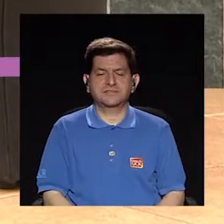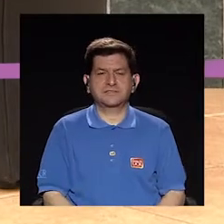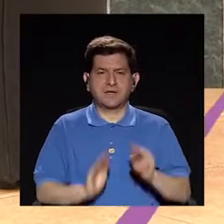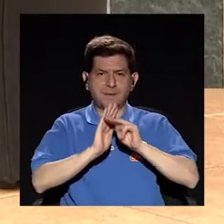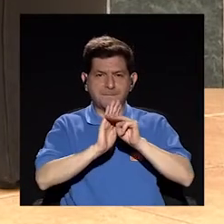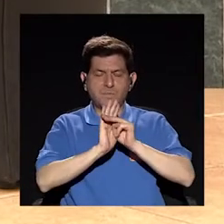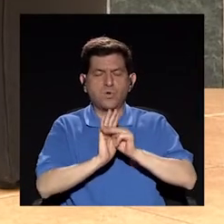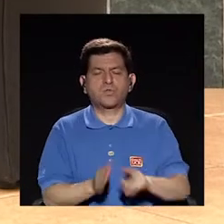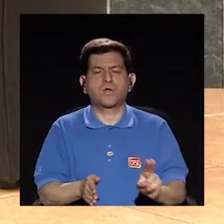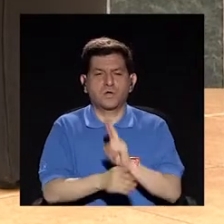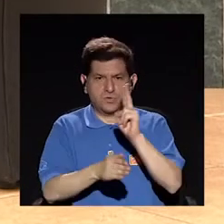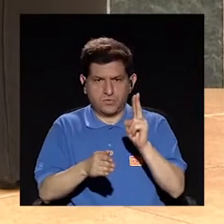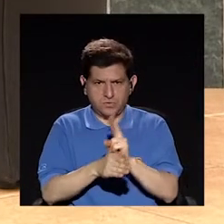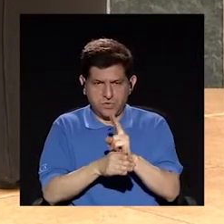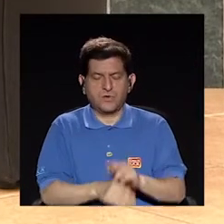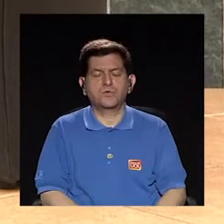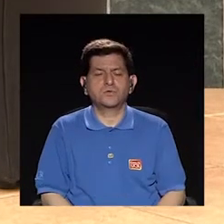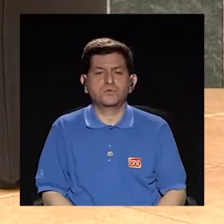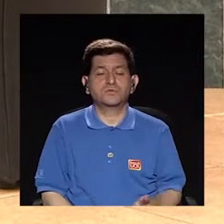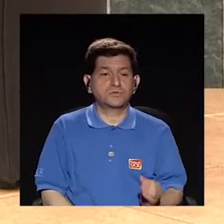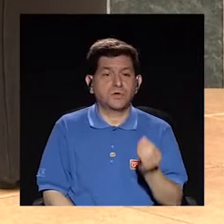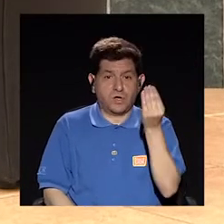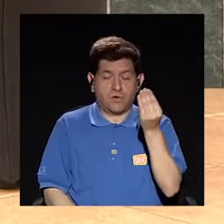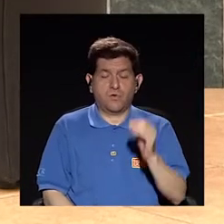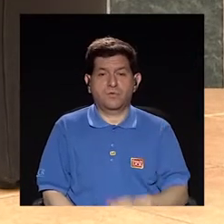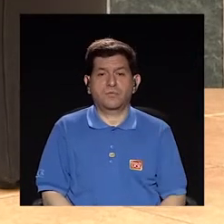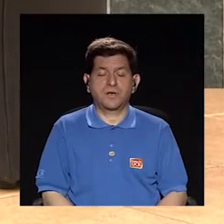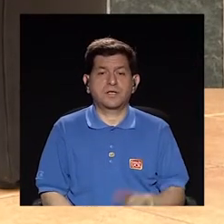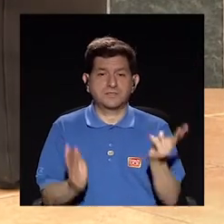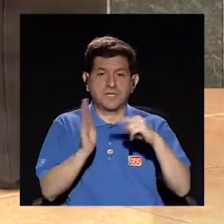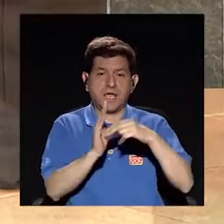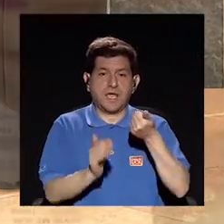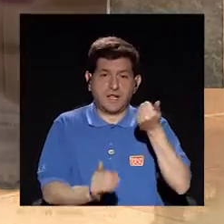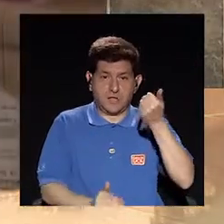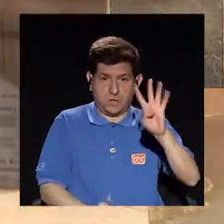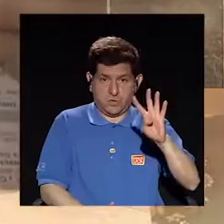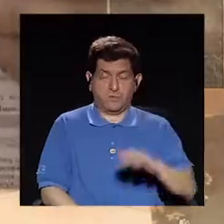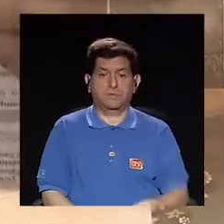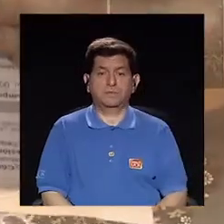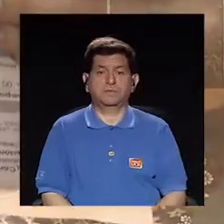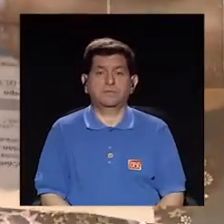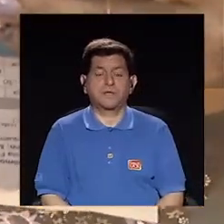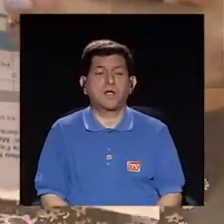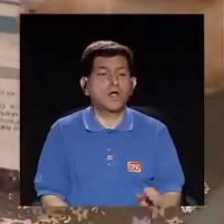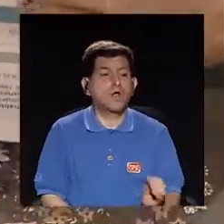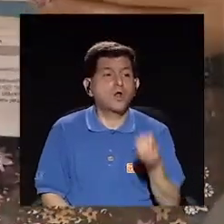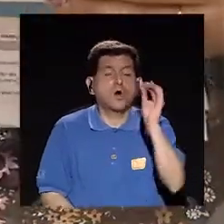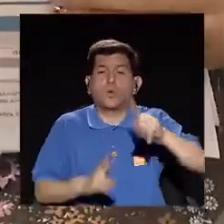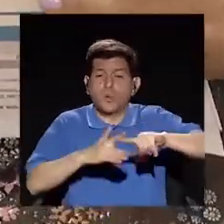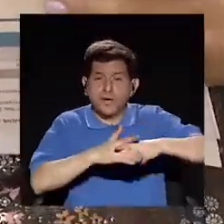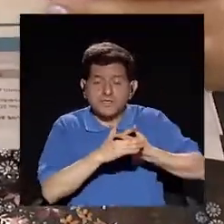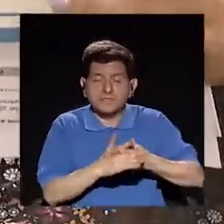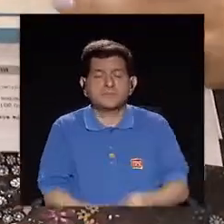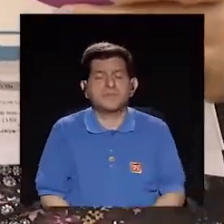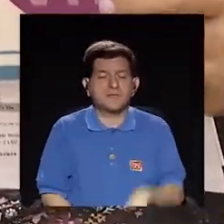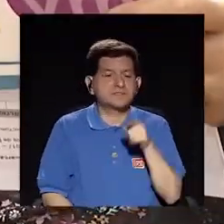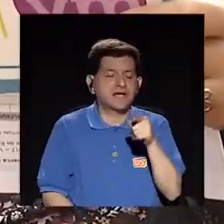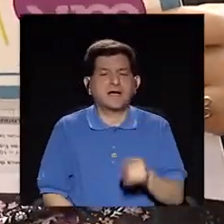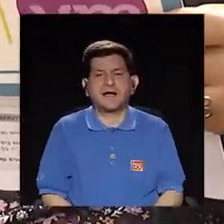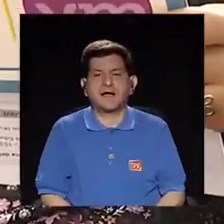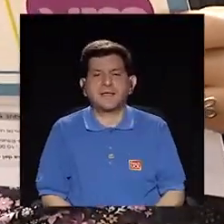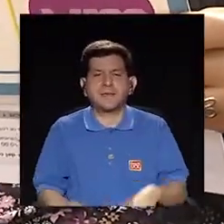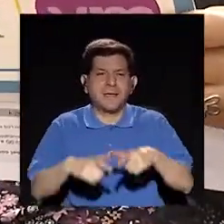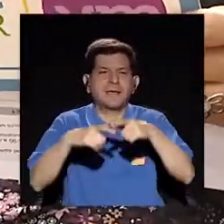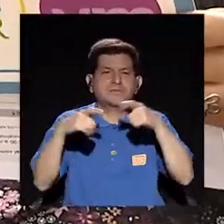patrones de consumo en menores de edad que se hizo en el año 2014, los jóvenes comienzan a probar, o la